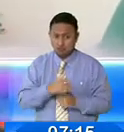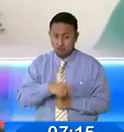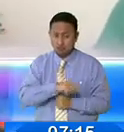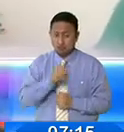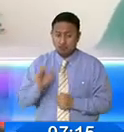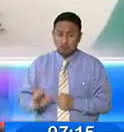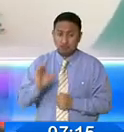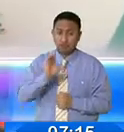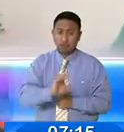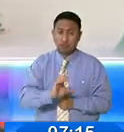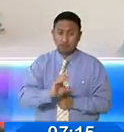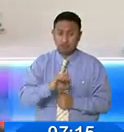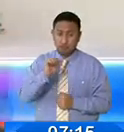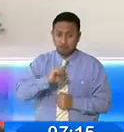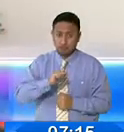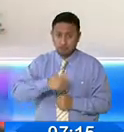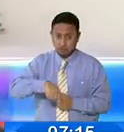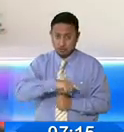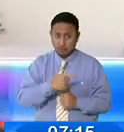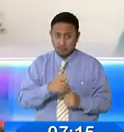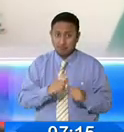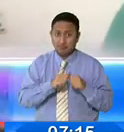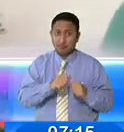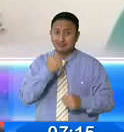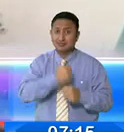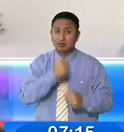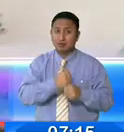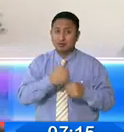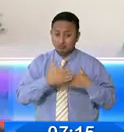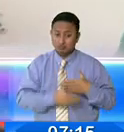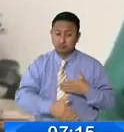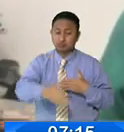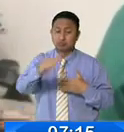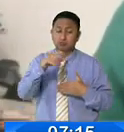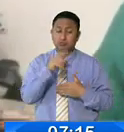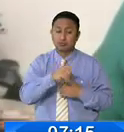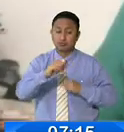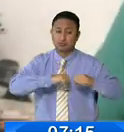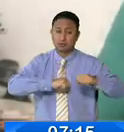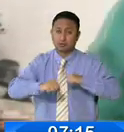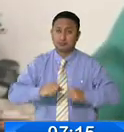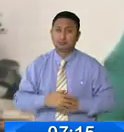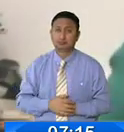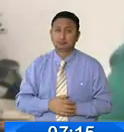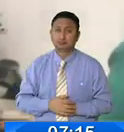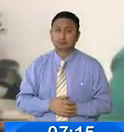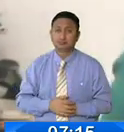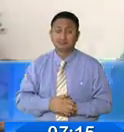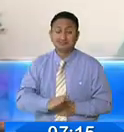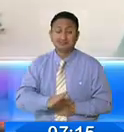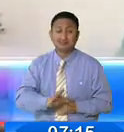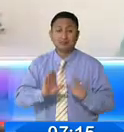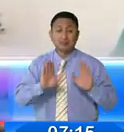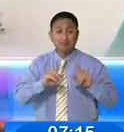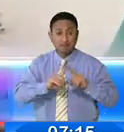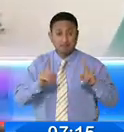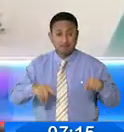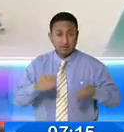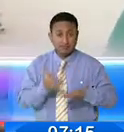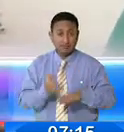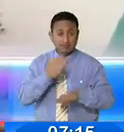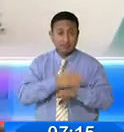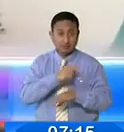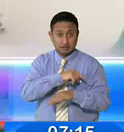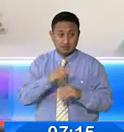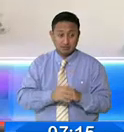realizar y poder dar una estabilidad laboral y una continuidad en el trabajo, siempre y cuando cumplan con los parámetros